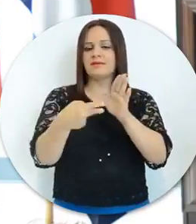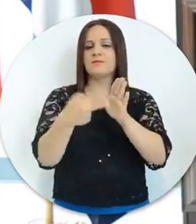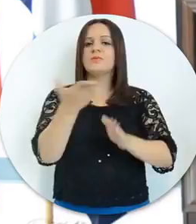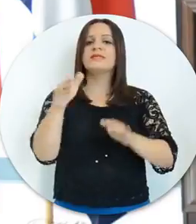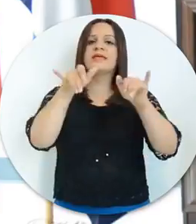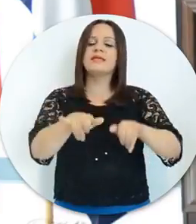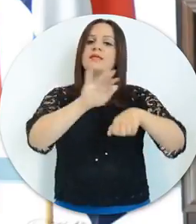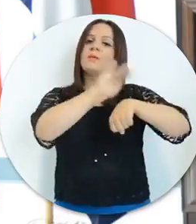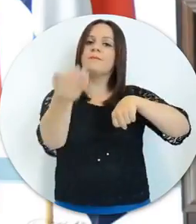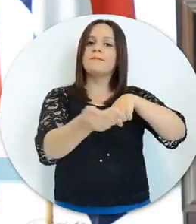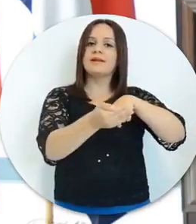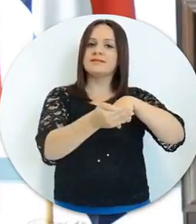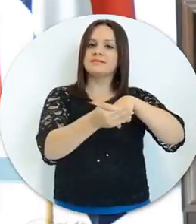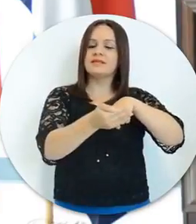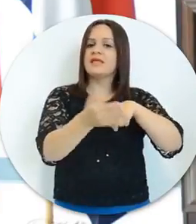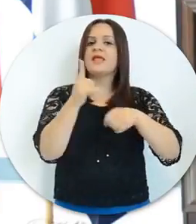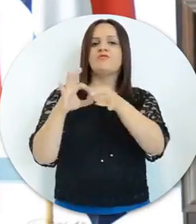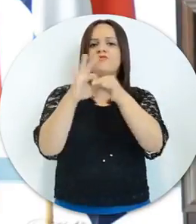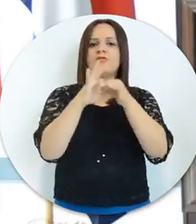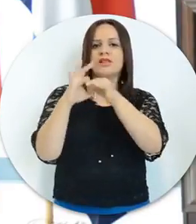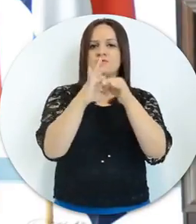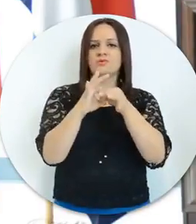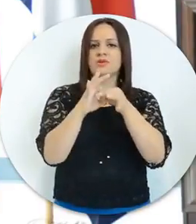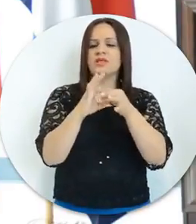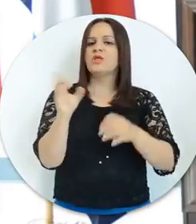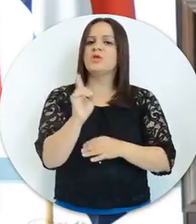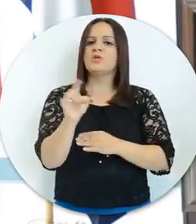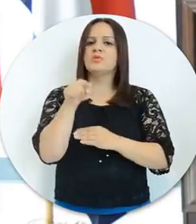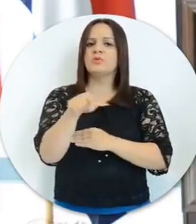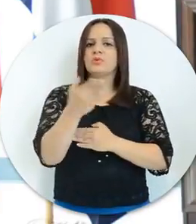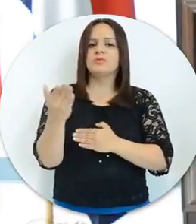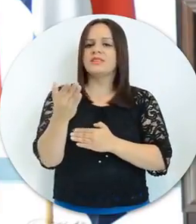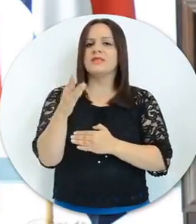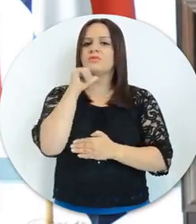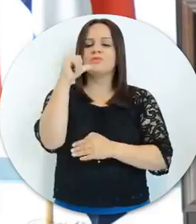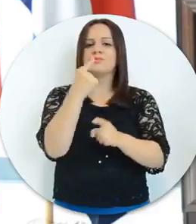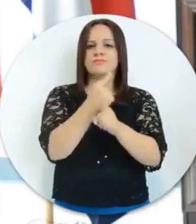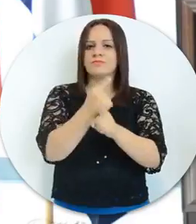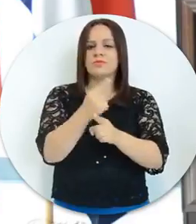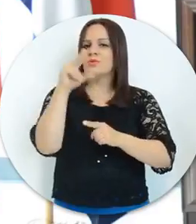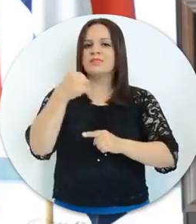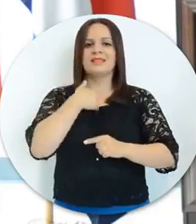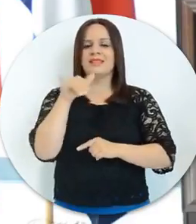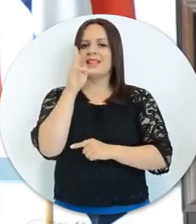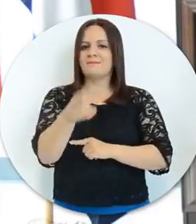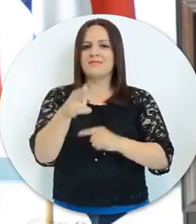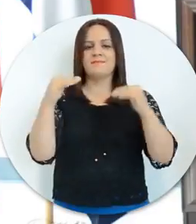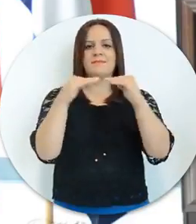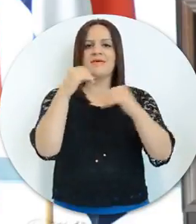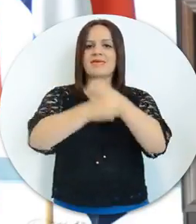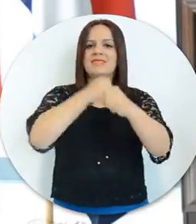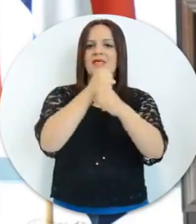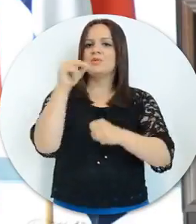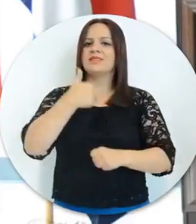que han quedado embarazadas en el marco de relaciones en las cuales su pareja no es un par, no tiene la misma edad, no tiene 15 años, no